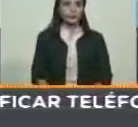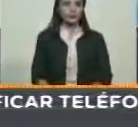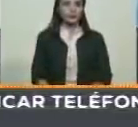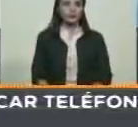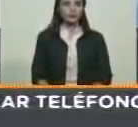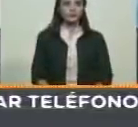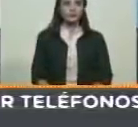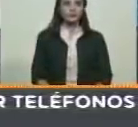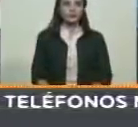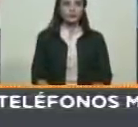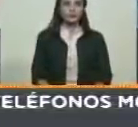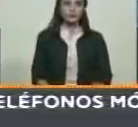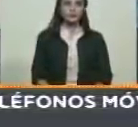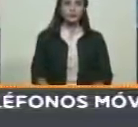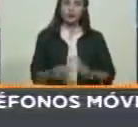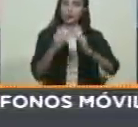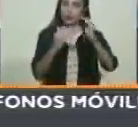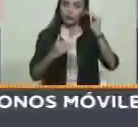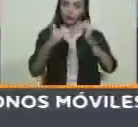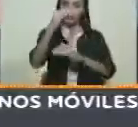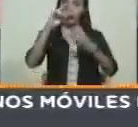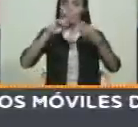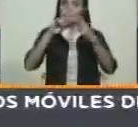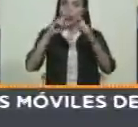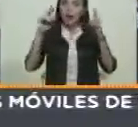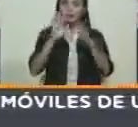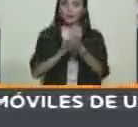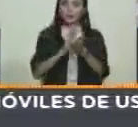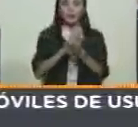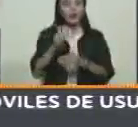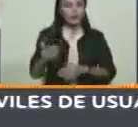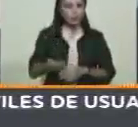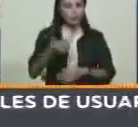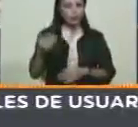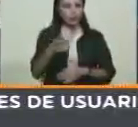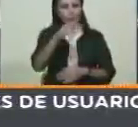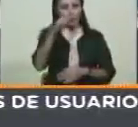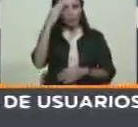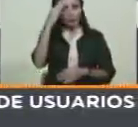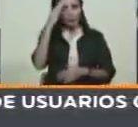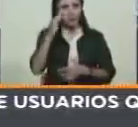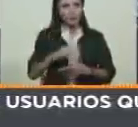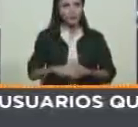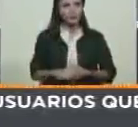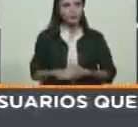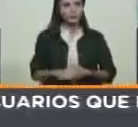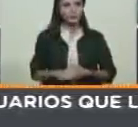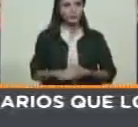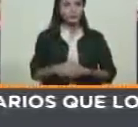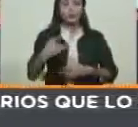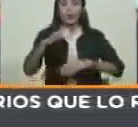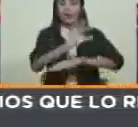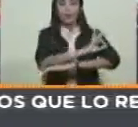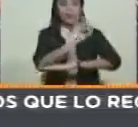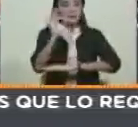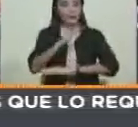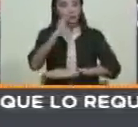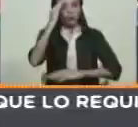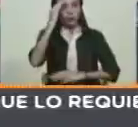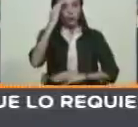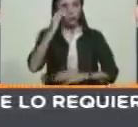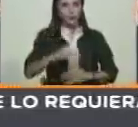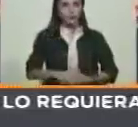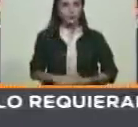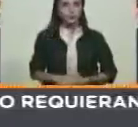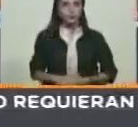el crecimiento y la paz económica esto es muy importante y quiero decírselo a todos barquisimeto quiero